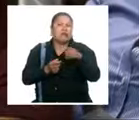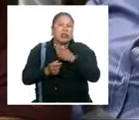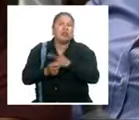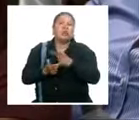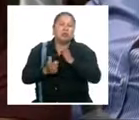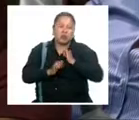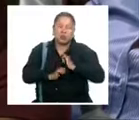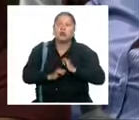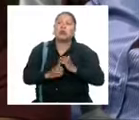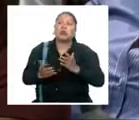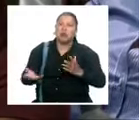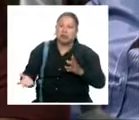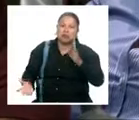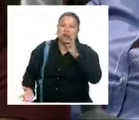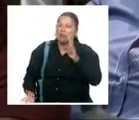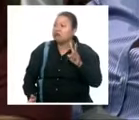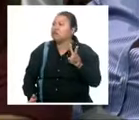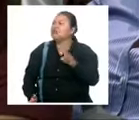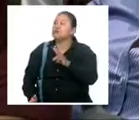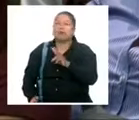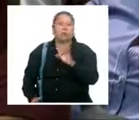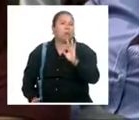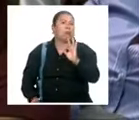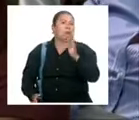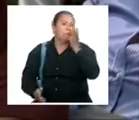las autoridades ver